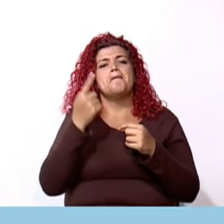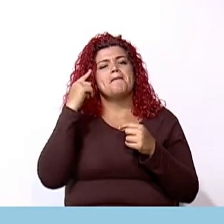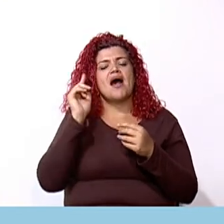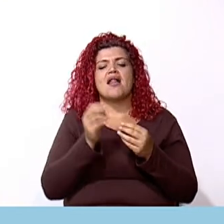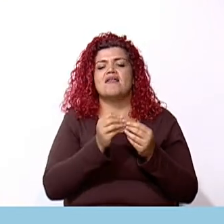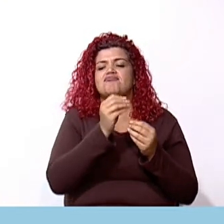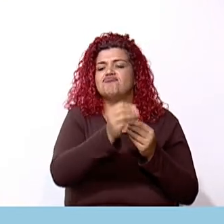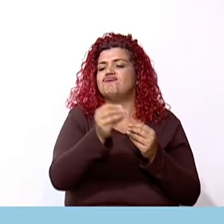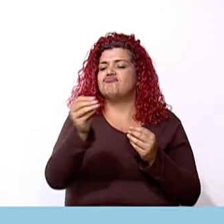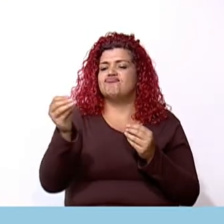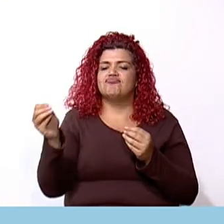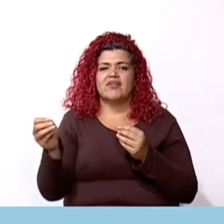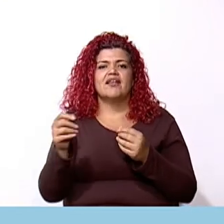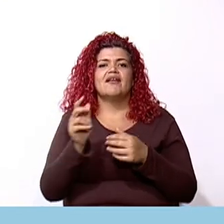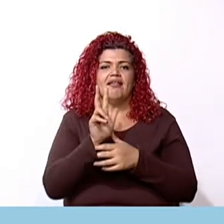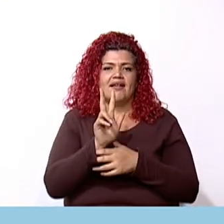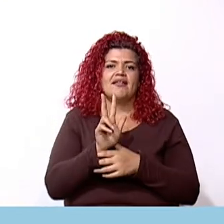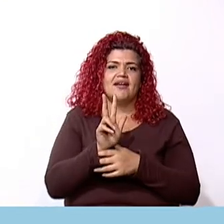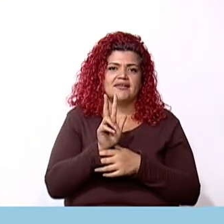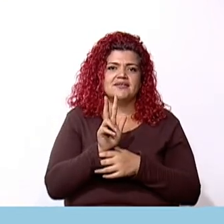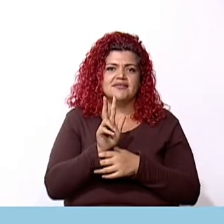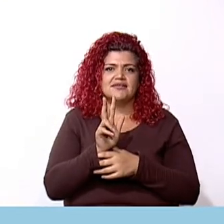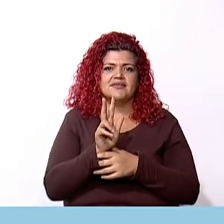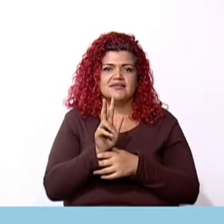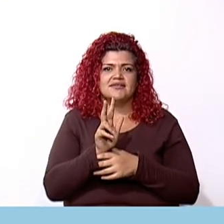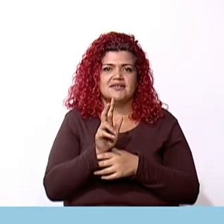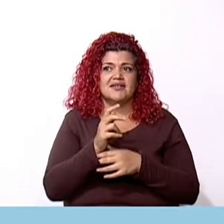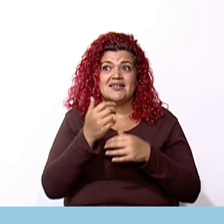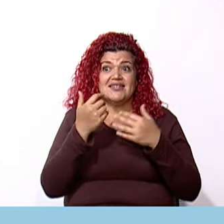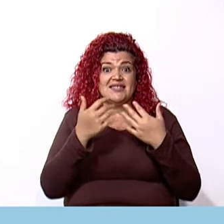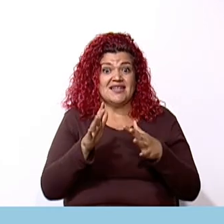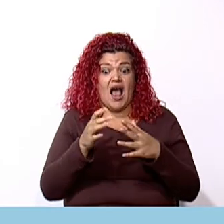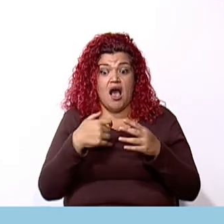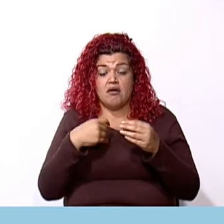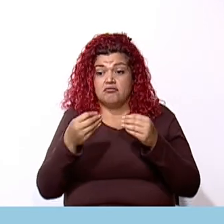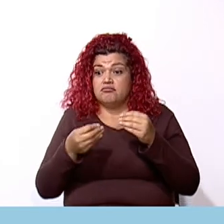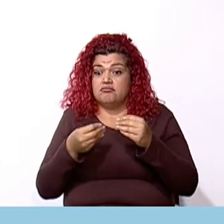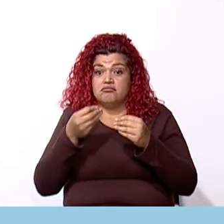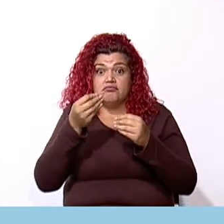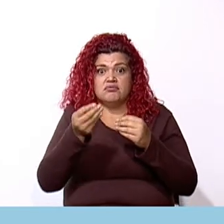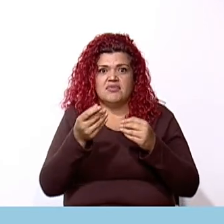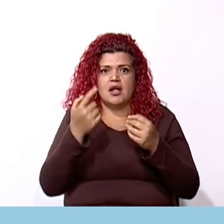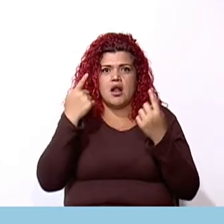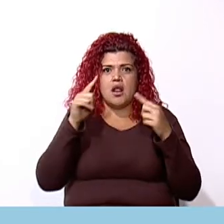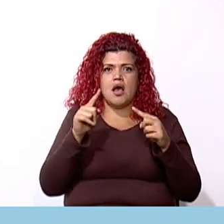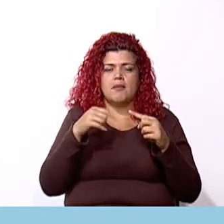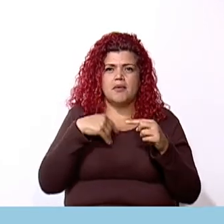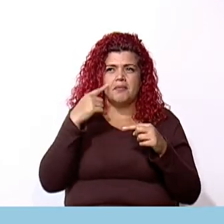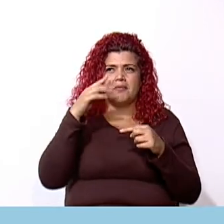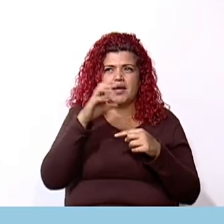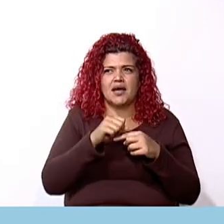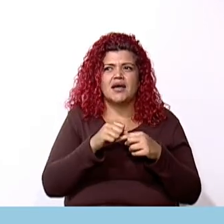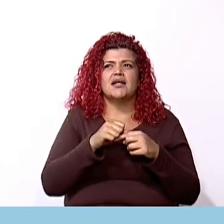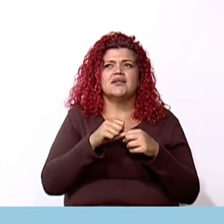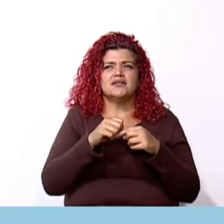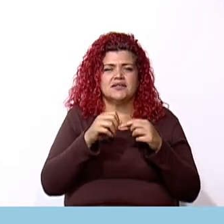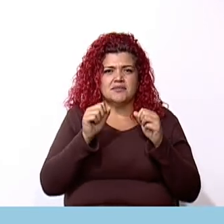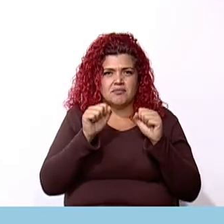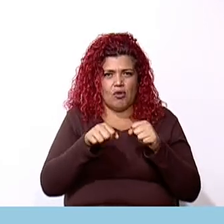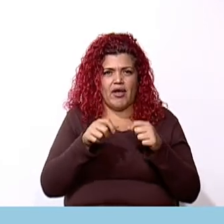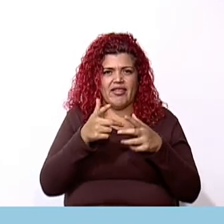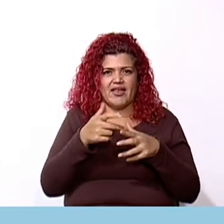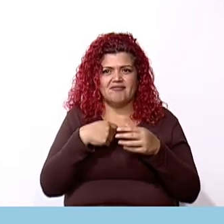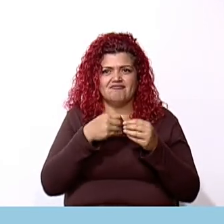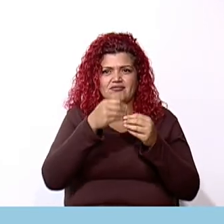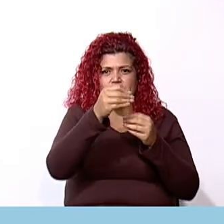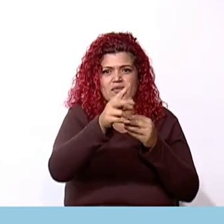repartirlas entre 3. Al hacer el reparto, logramos ver que se repartieron